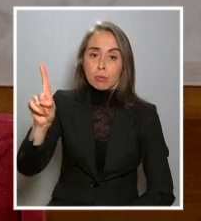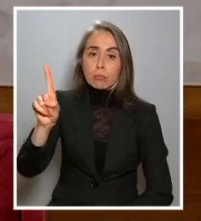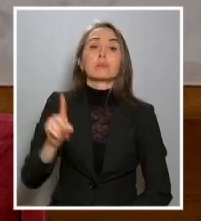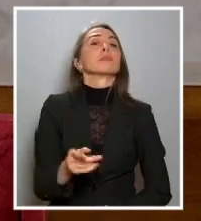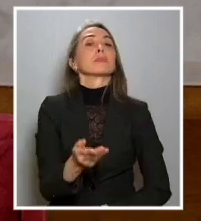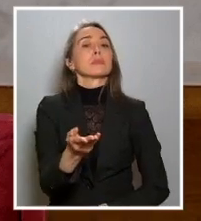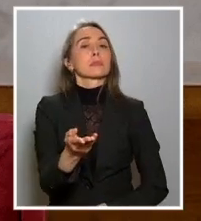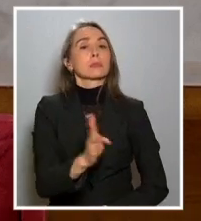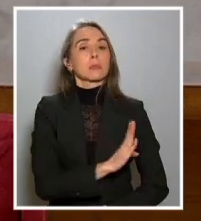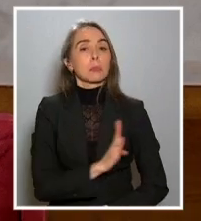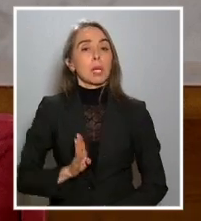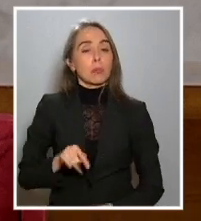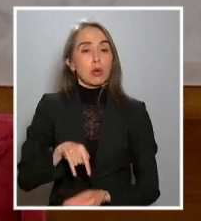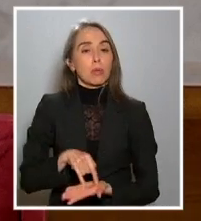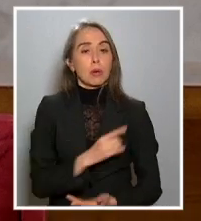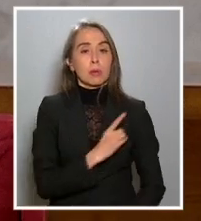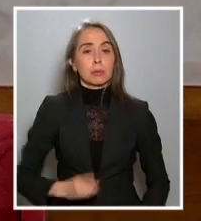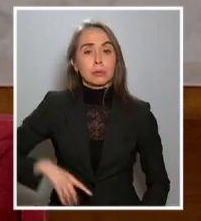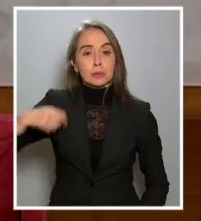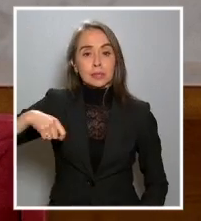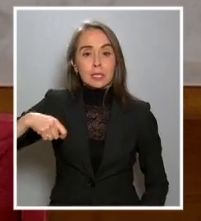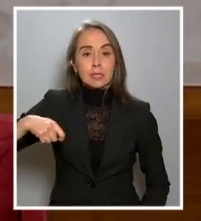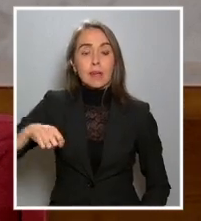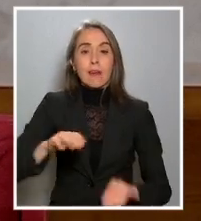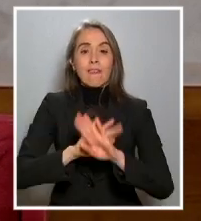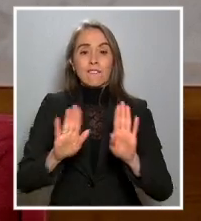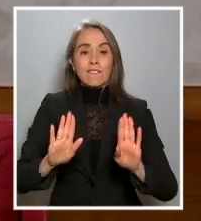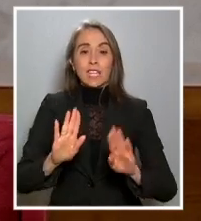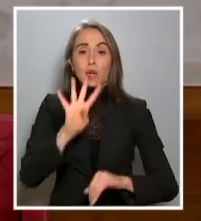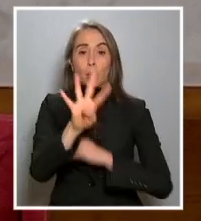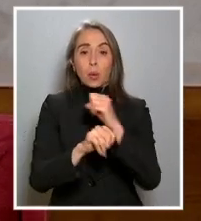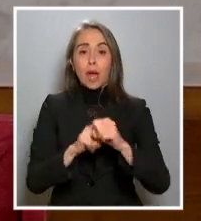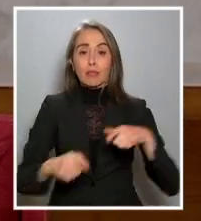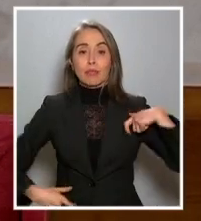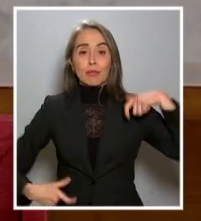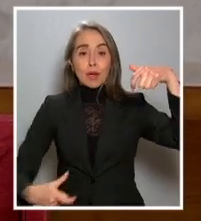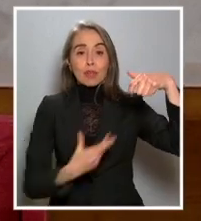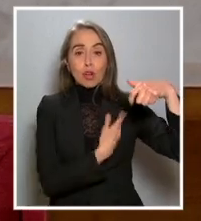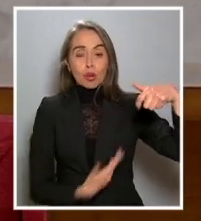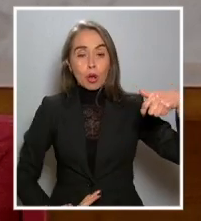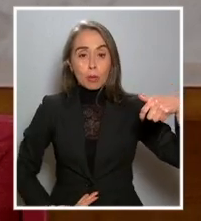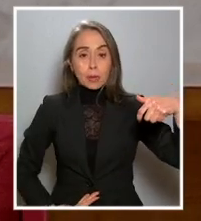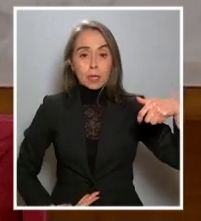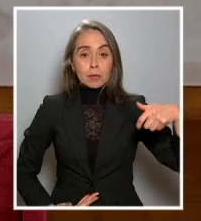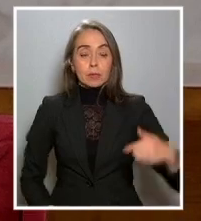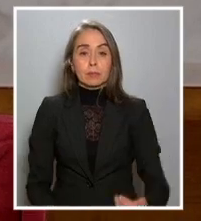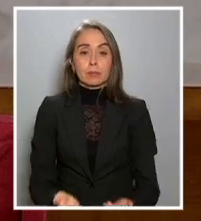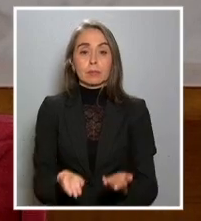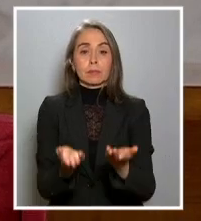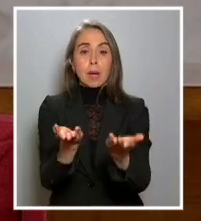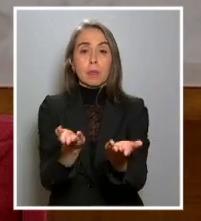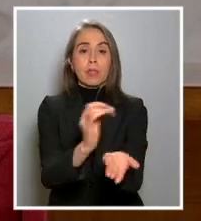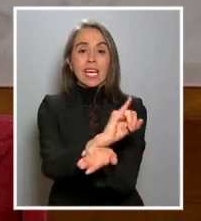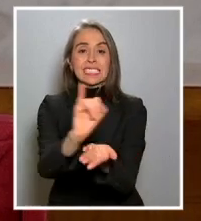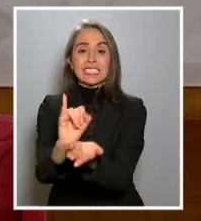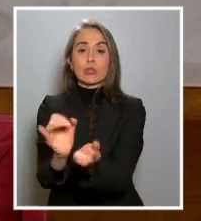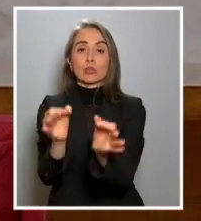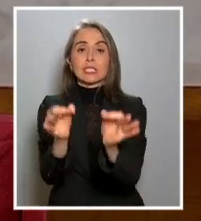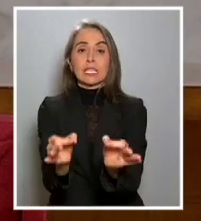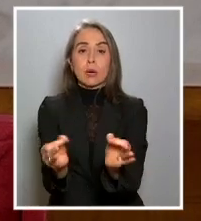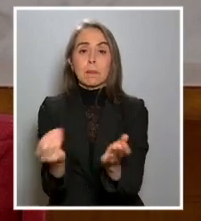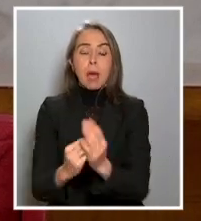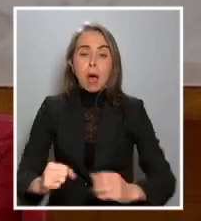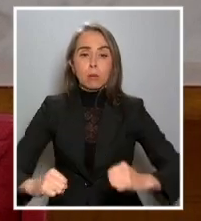Estimados congresistas, al término de nuestro gobierno vamos a entregar instituciones de seguridad